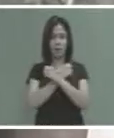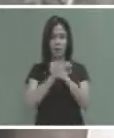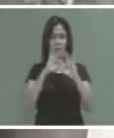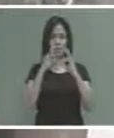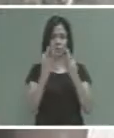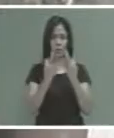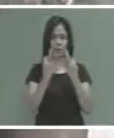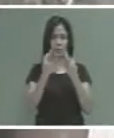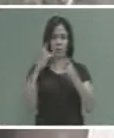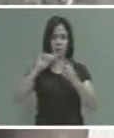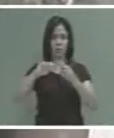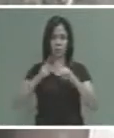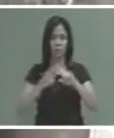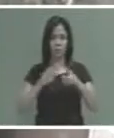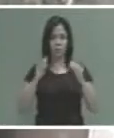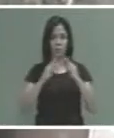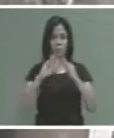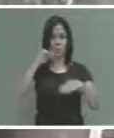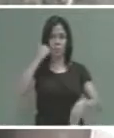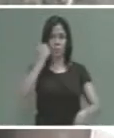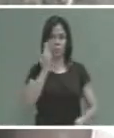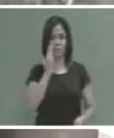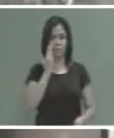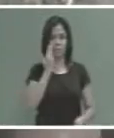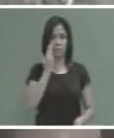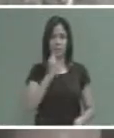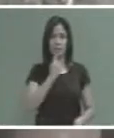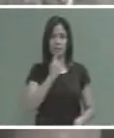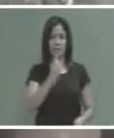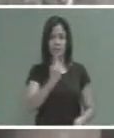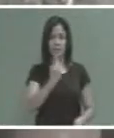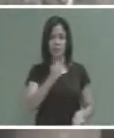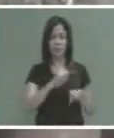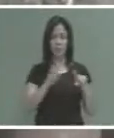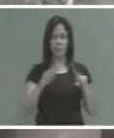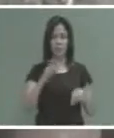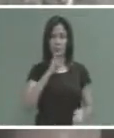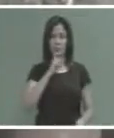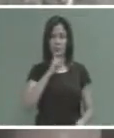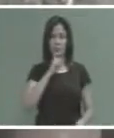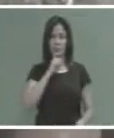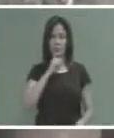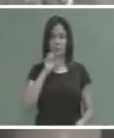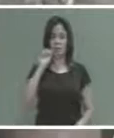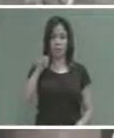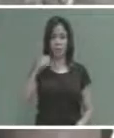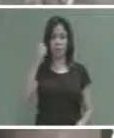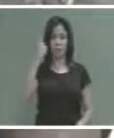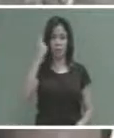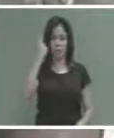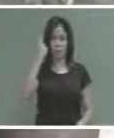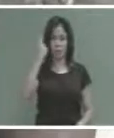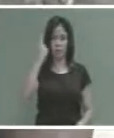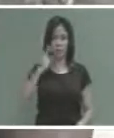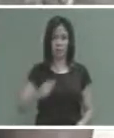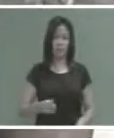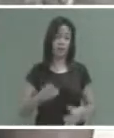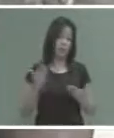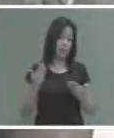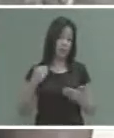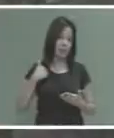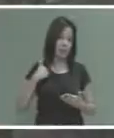prójimo. Eso es fácil de decir, pero a veces es difícil de entender y de resguardar por el resto de una